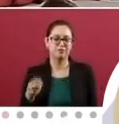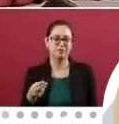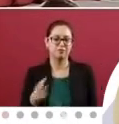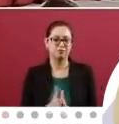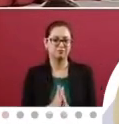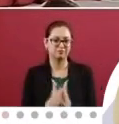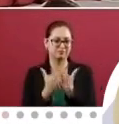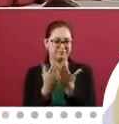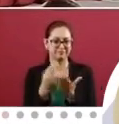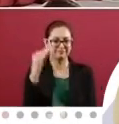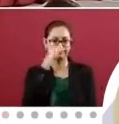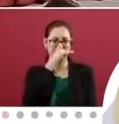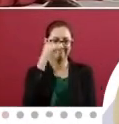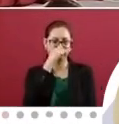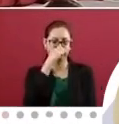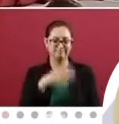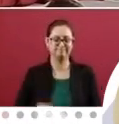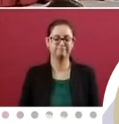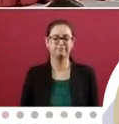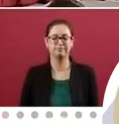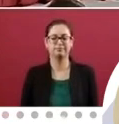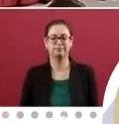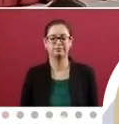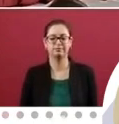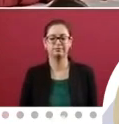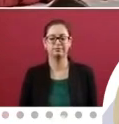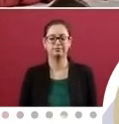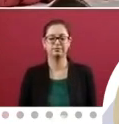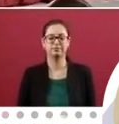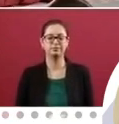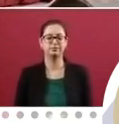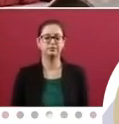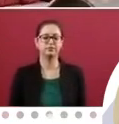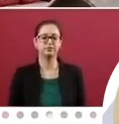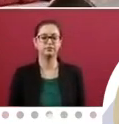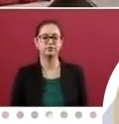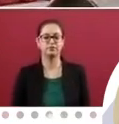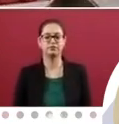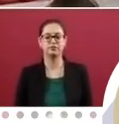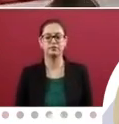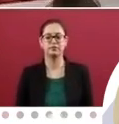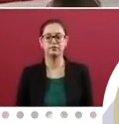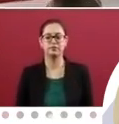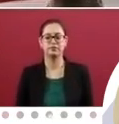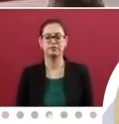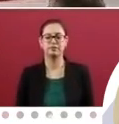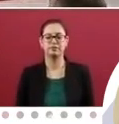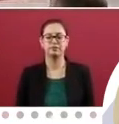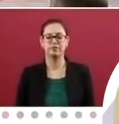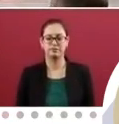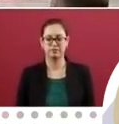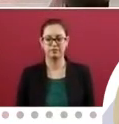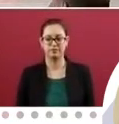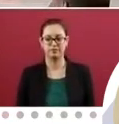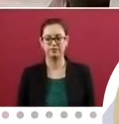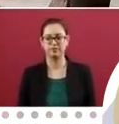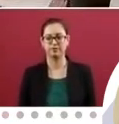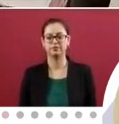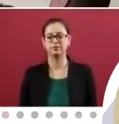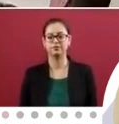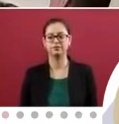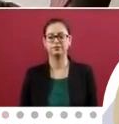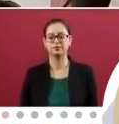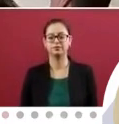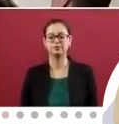ya se está volviendo costumbre esto de quedarnos con la palabra del presidente. Dijo que el viernes, dijo